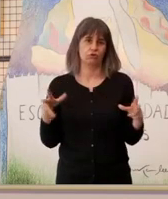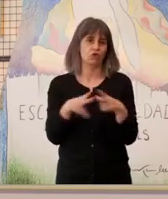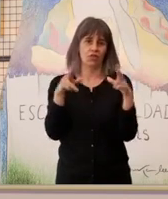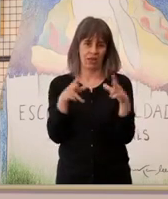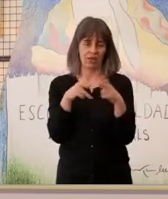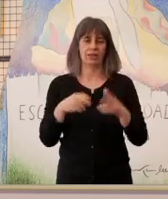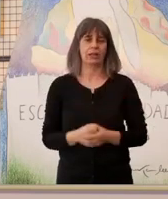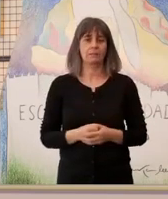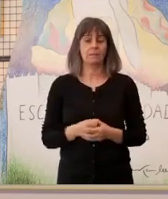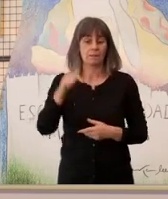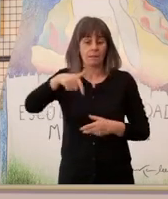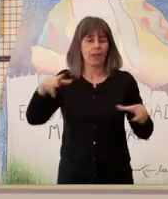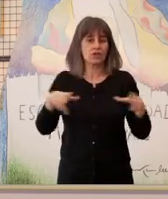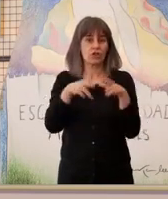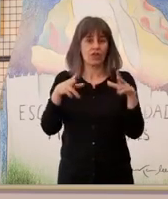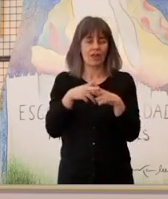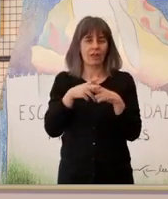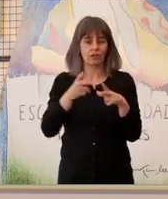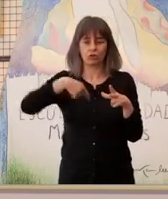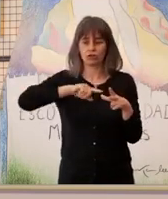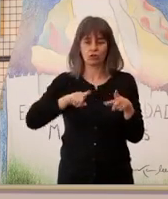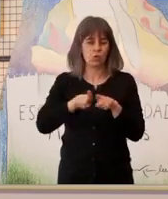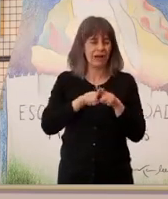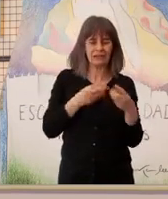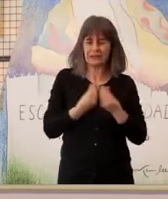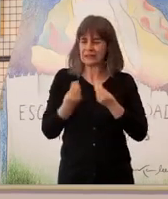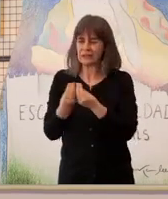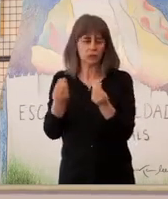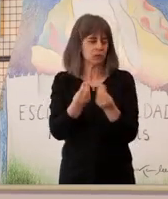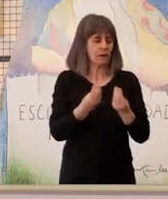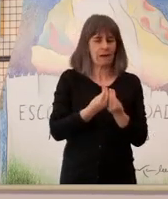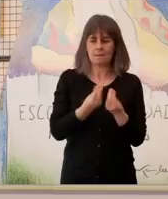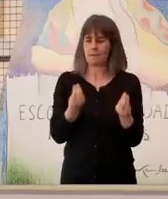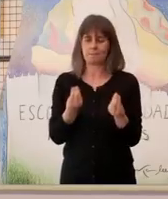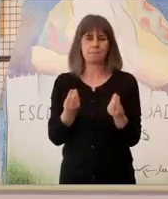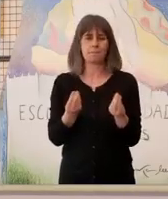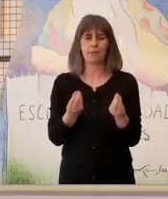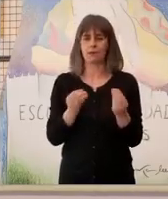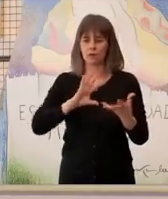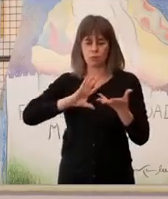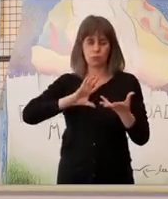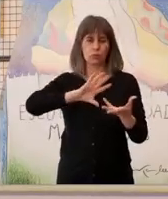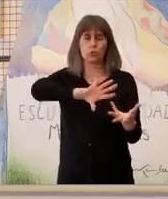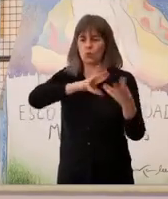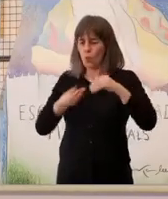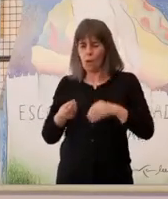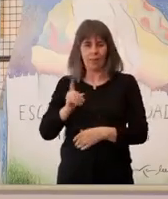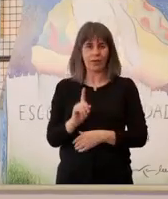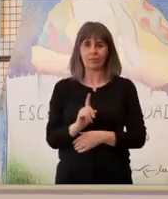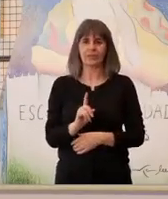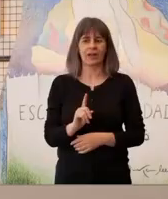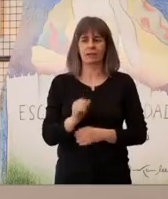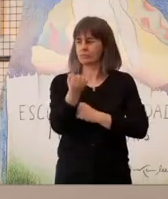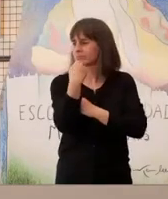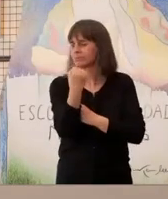toda esta sociedad que en la que no cabemos que no se adapta que nos rechaza que no nos Oye que no nos ignora etcétera